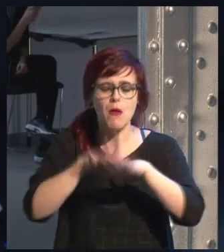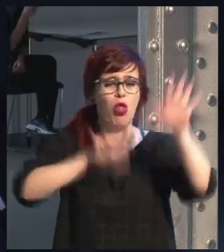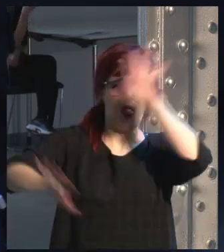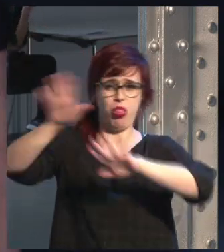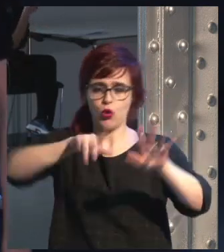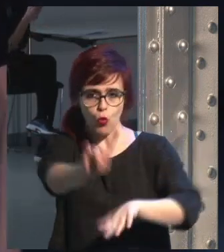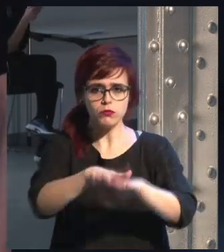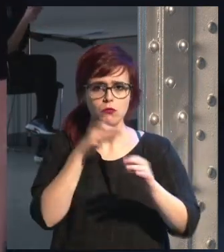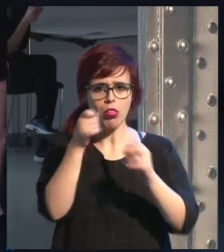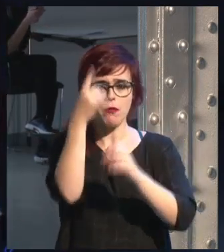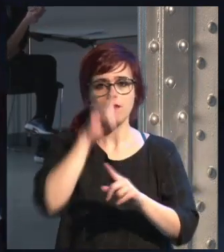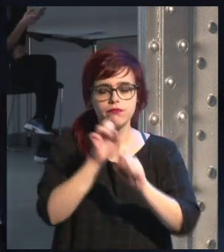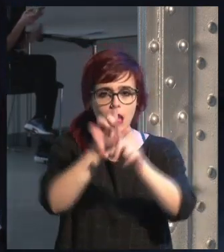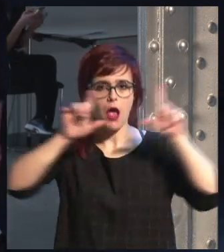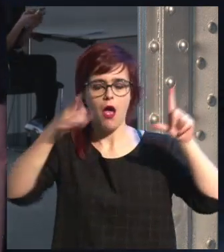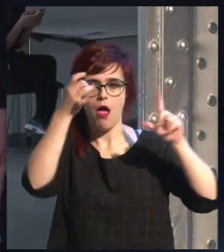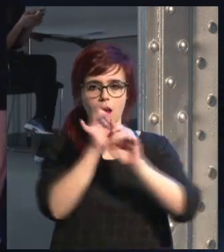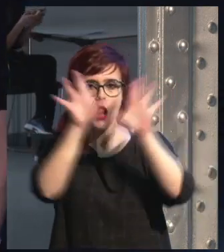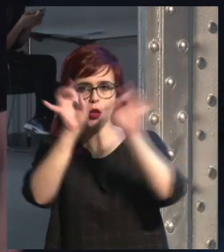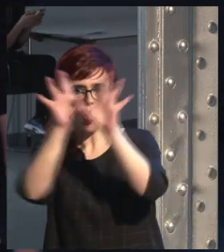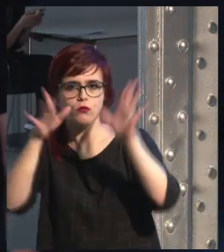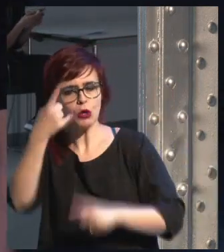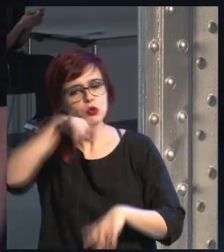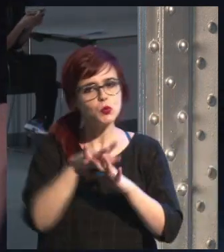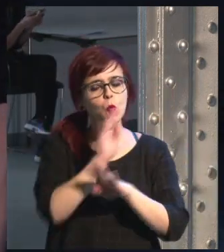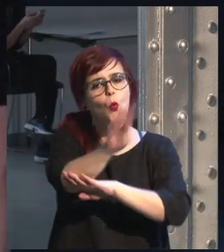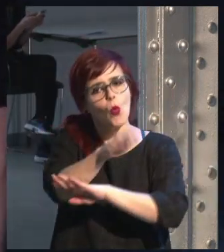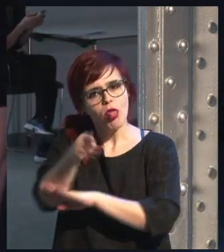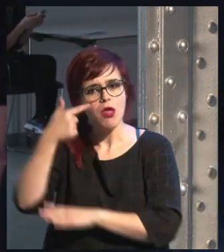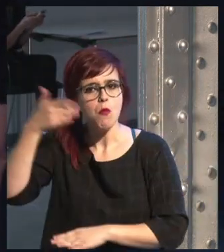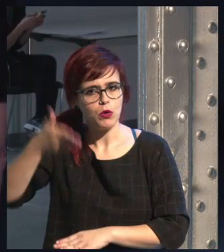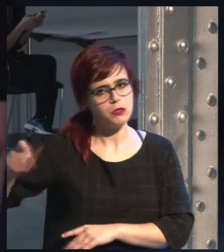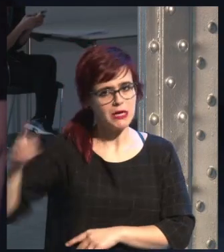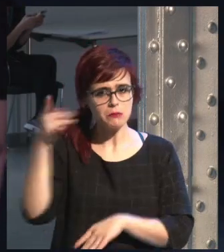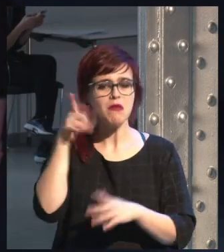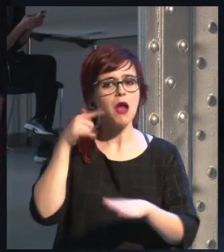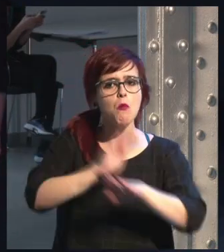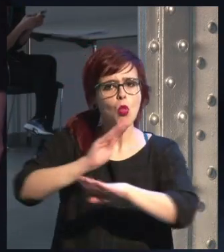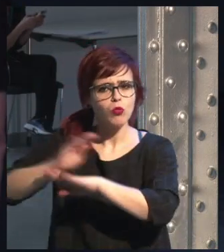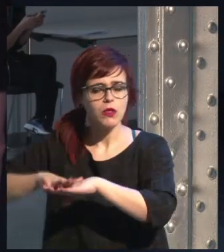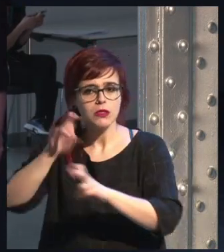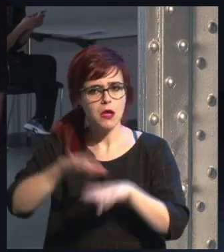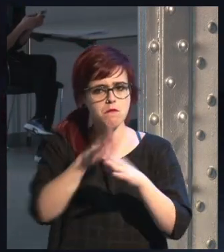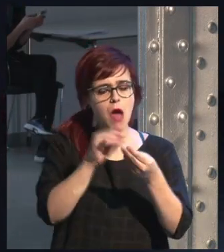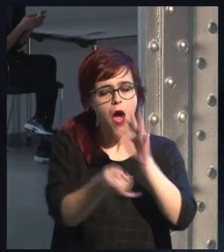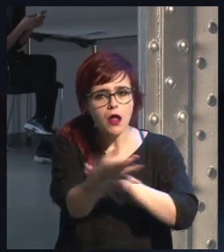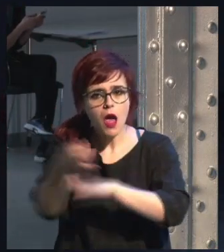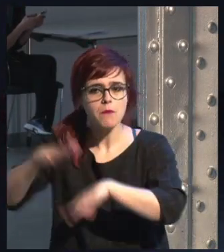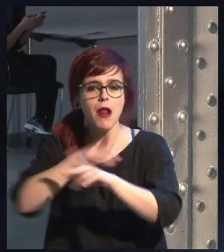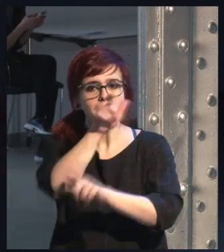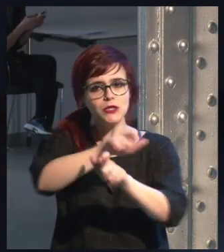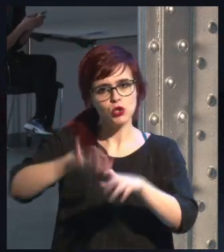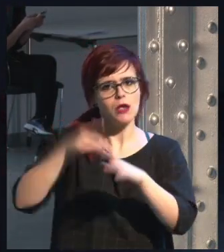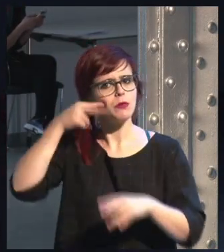estén muy probadas. Y es una cosa con la que llevamos mucho cuidado nosotros. Nuestro objetivo, pues eso, producir las mejores experiencias que pueda haber para